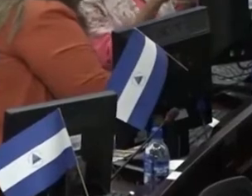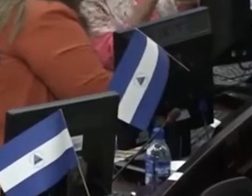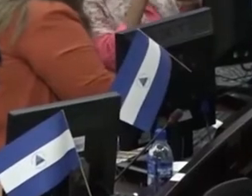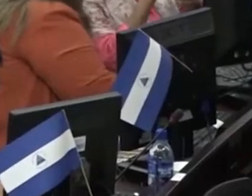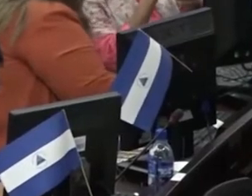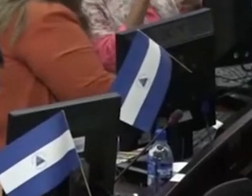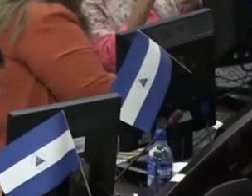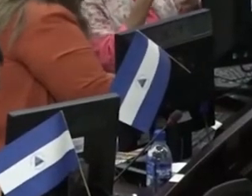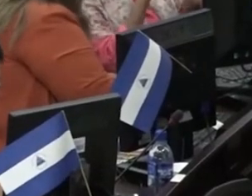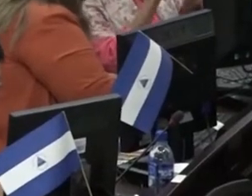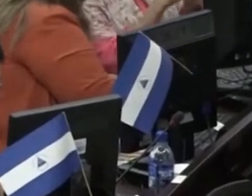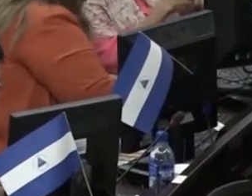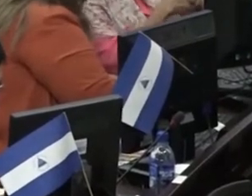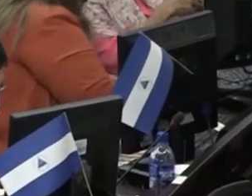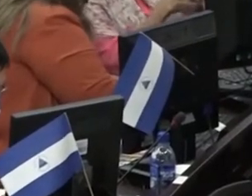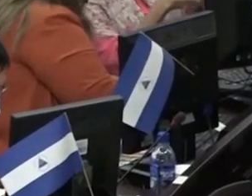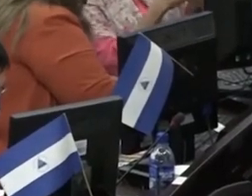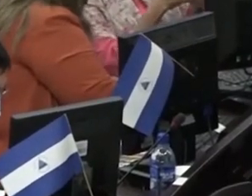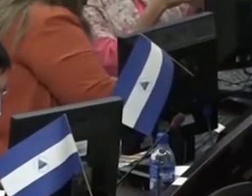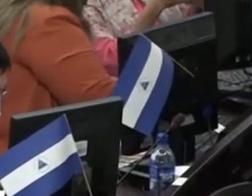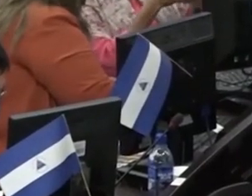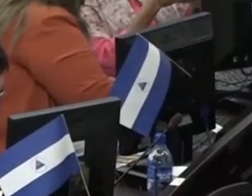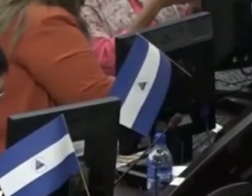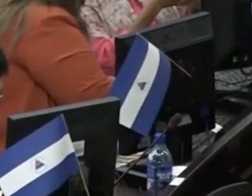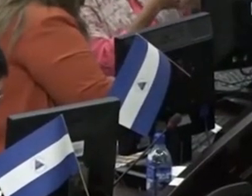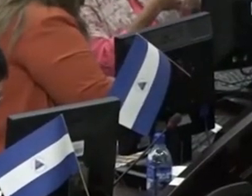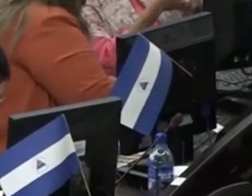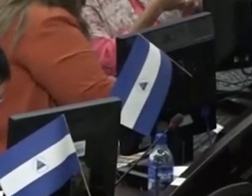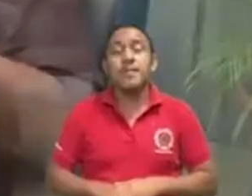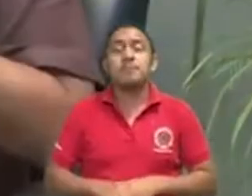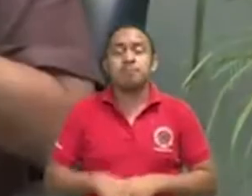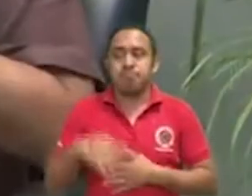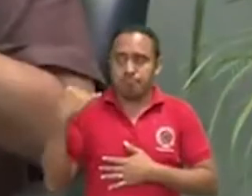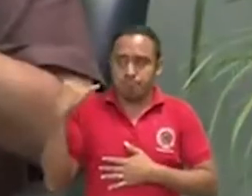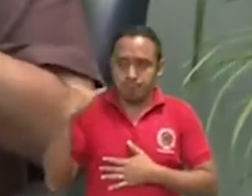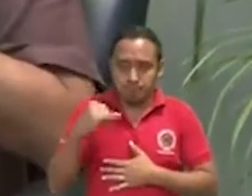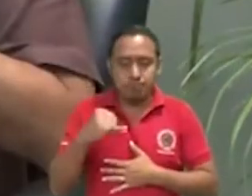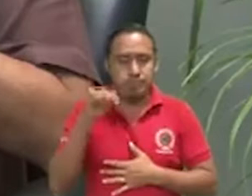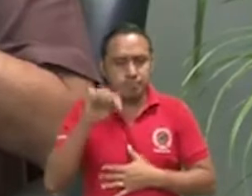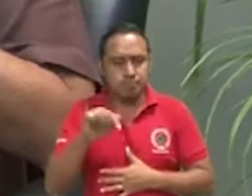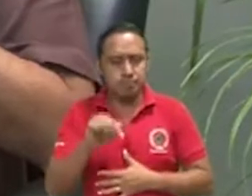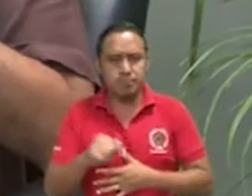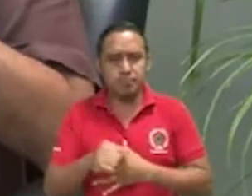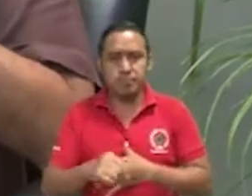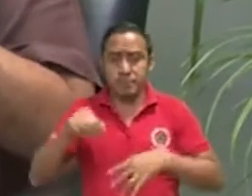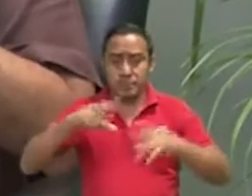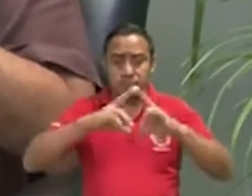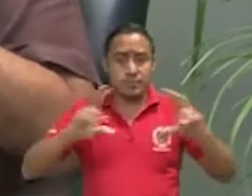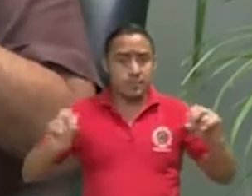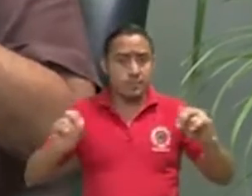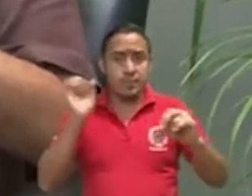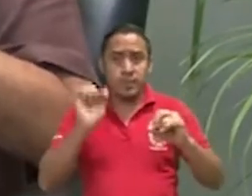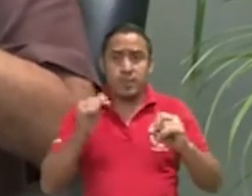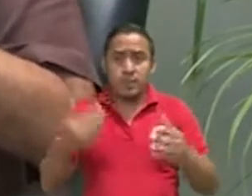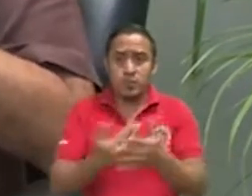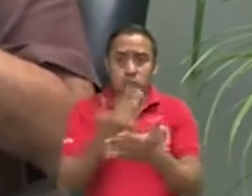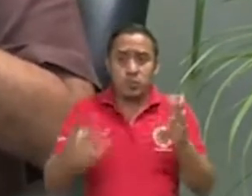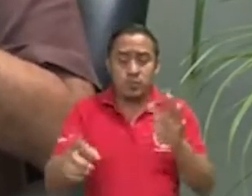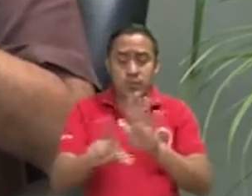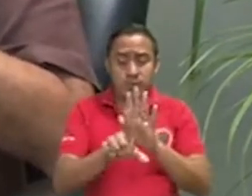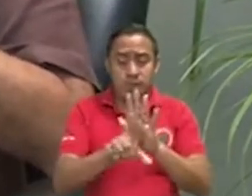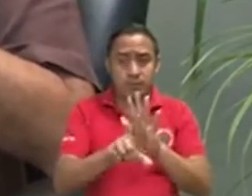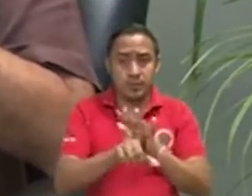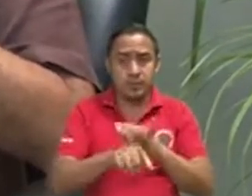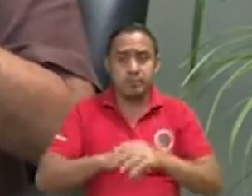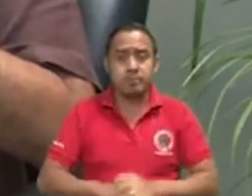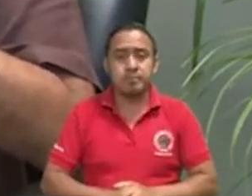Defensa, Soberanía y Derechos Humanos de la Asamblea Nacional. Lo que se persigue en Nicaragua y con esta nueva norma, con